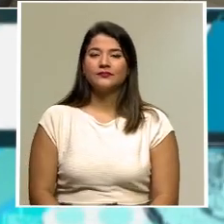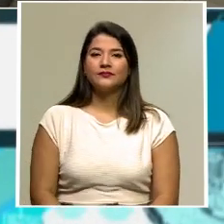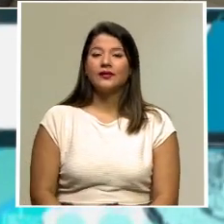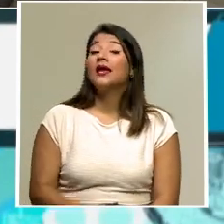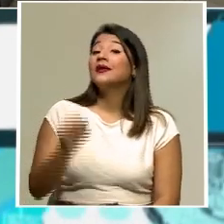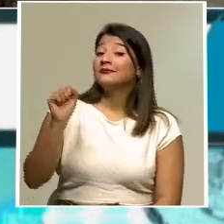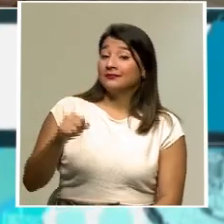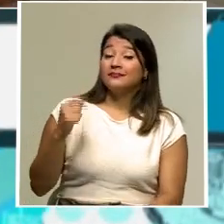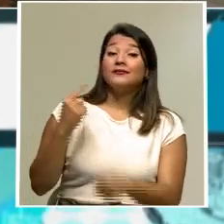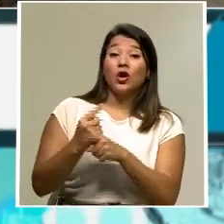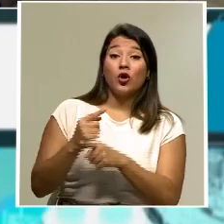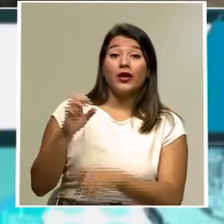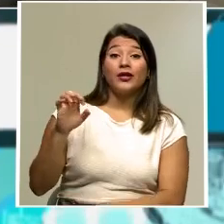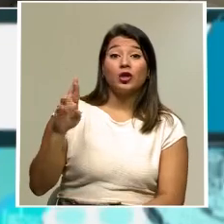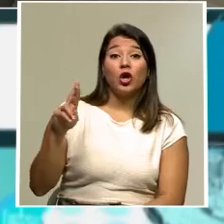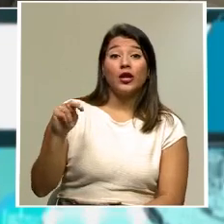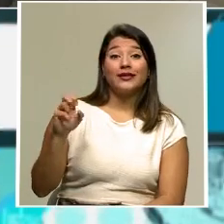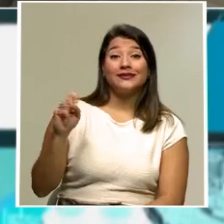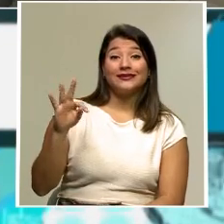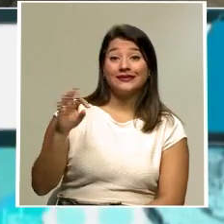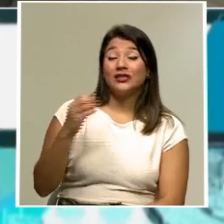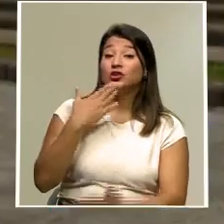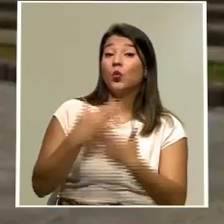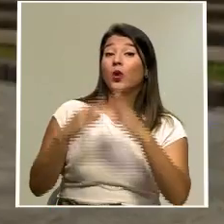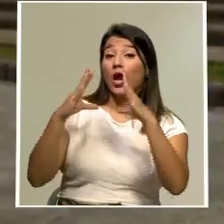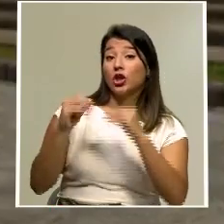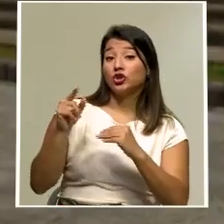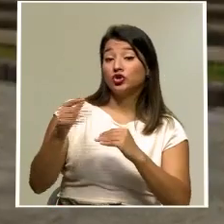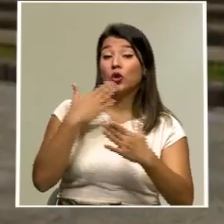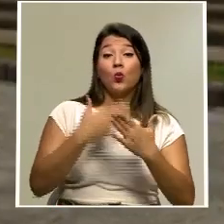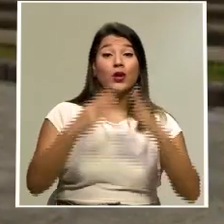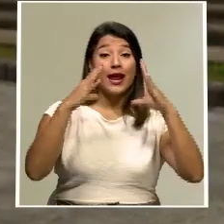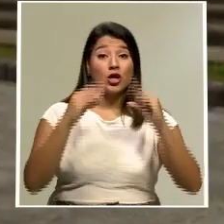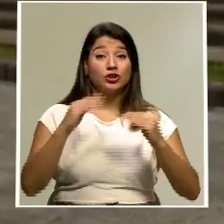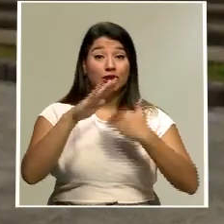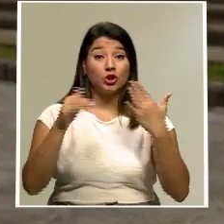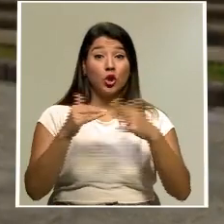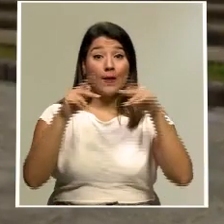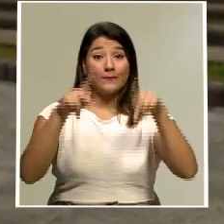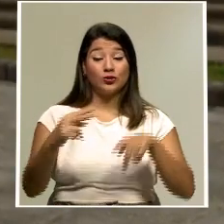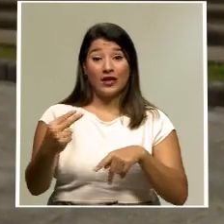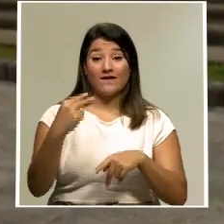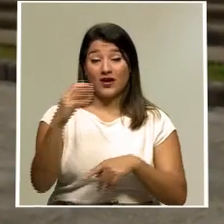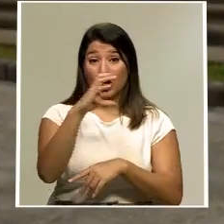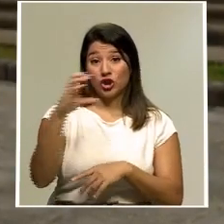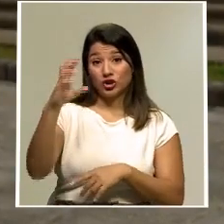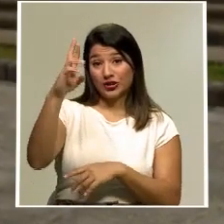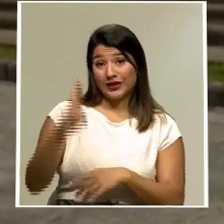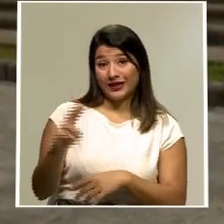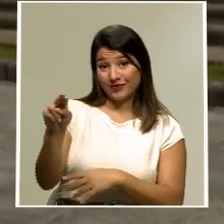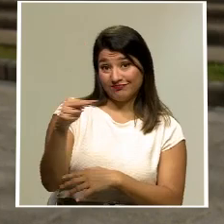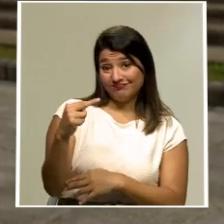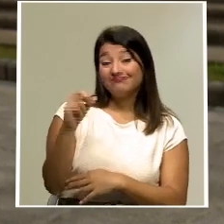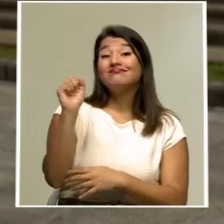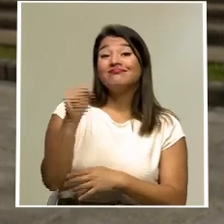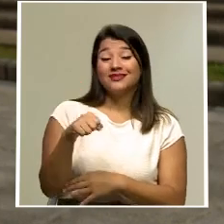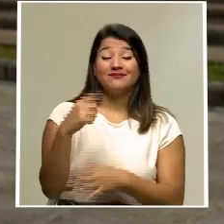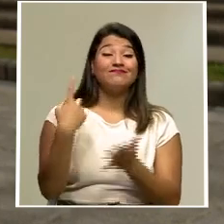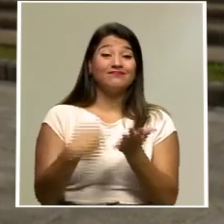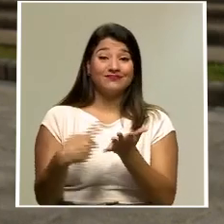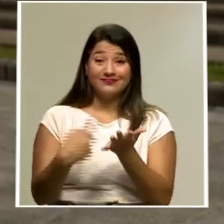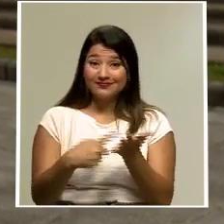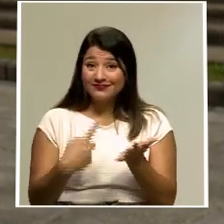Así es, Ernesto. Muy buenas noches a usted y por supuesto a todos los que nos siguen a través de Costa Rica Noticias. Es una gran discusión si el